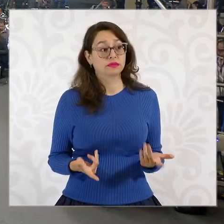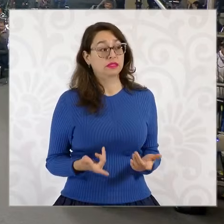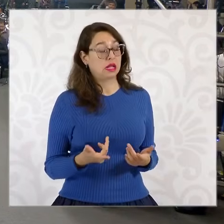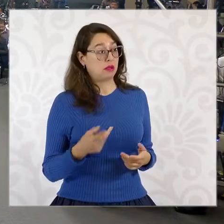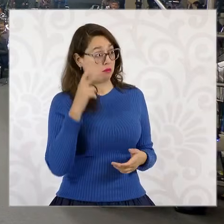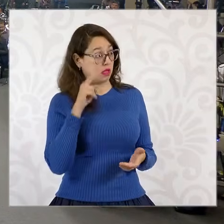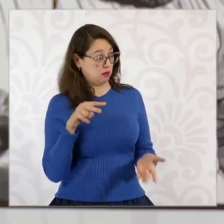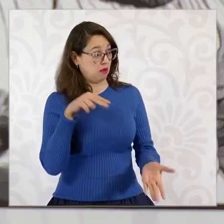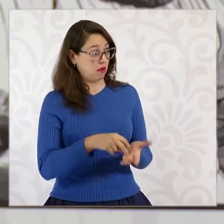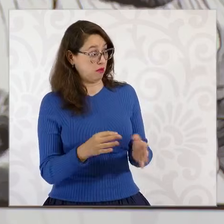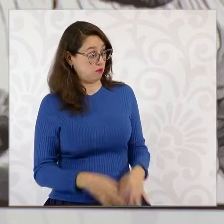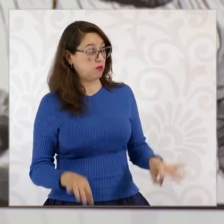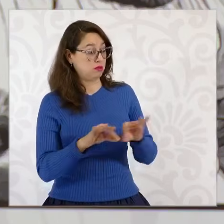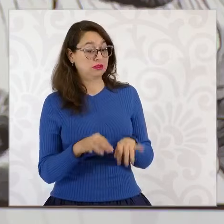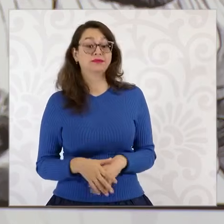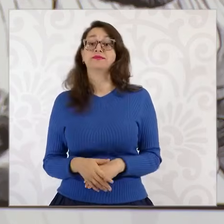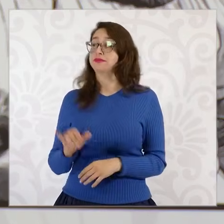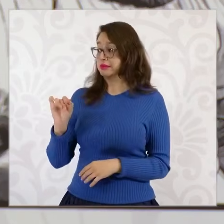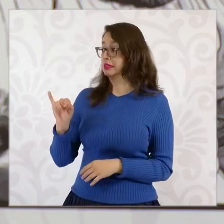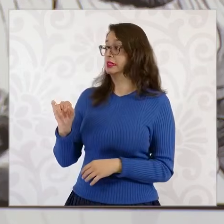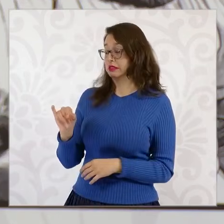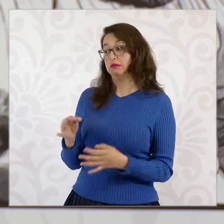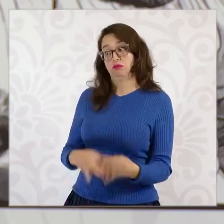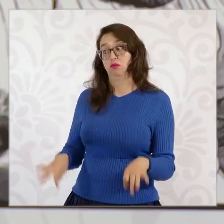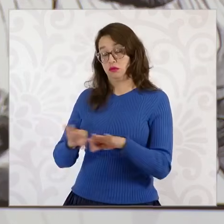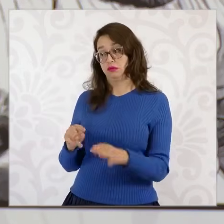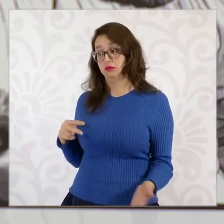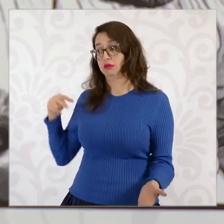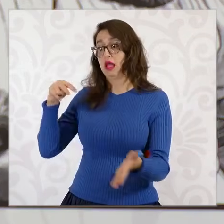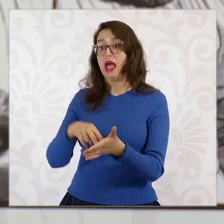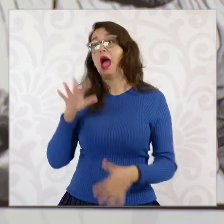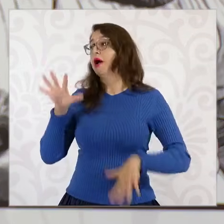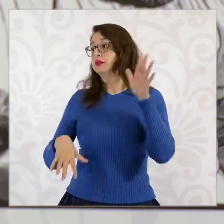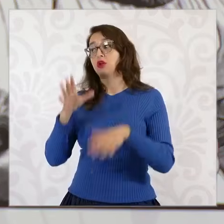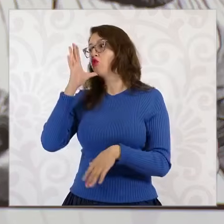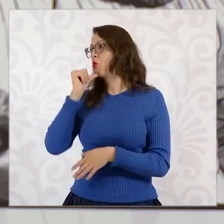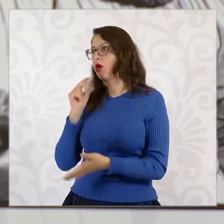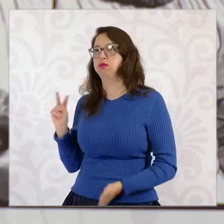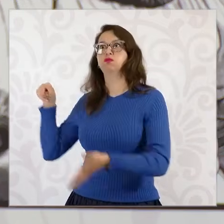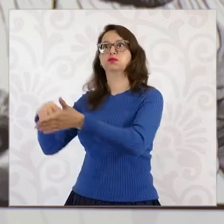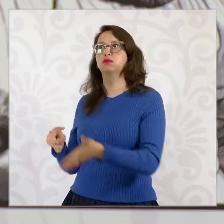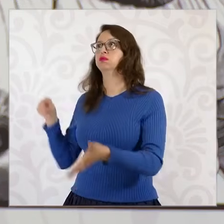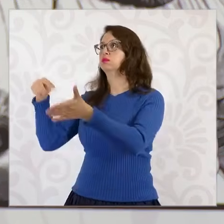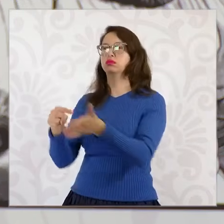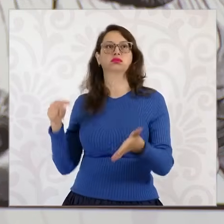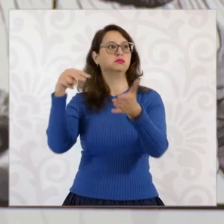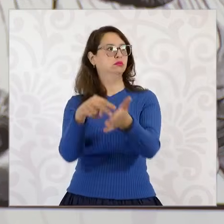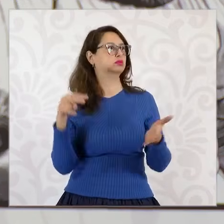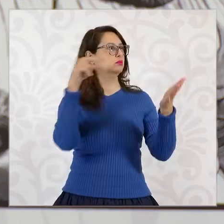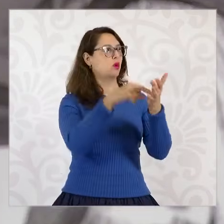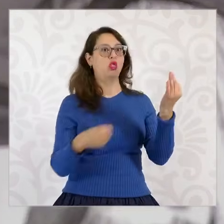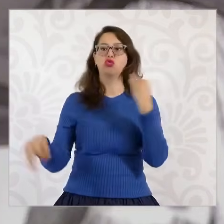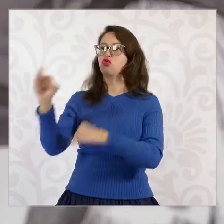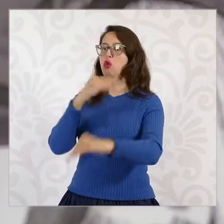cumbres? Es relevante. A veces no se puede ir a todos los foros porque coincidimos, como decía el presidente